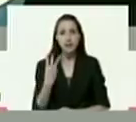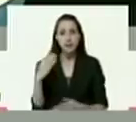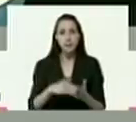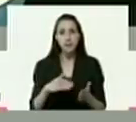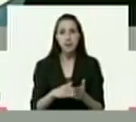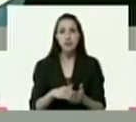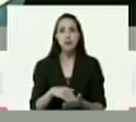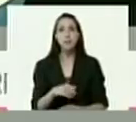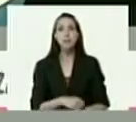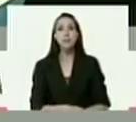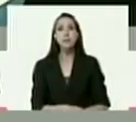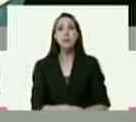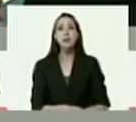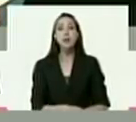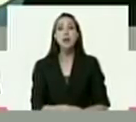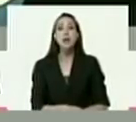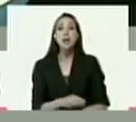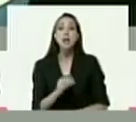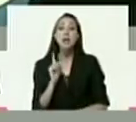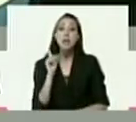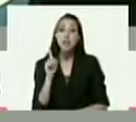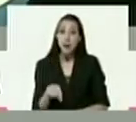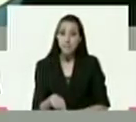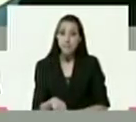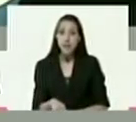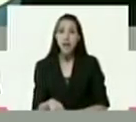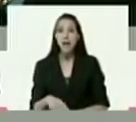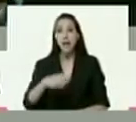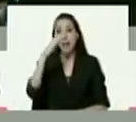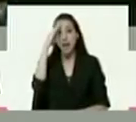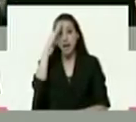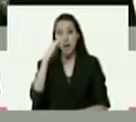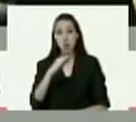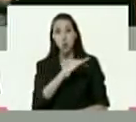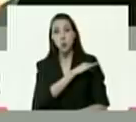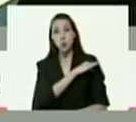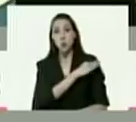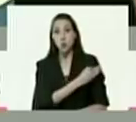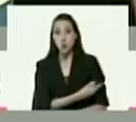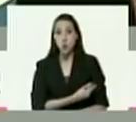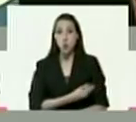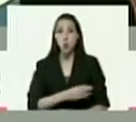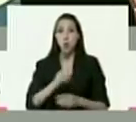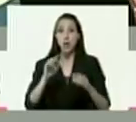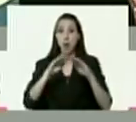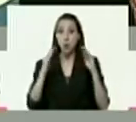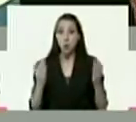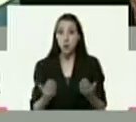y resulta que es además el ejército más poderoso que haya conocido la humanidad.